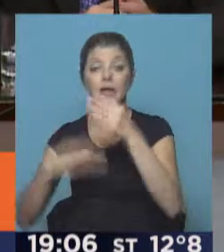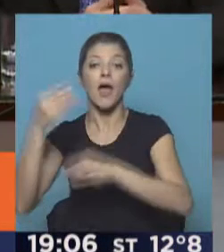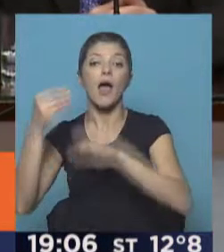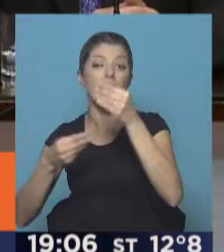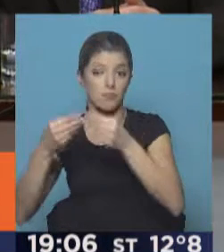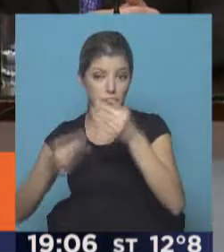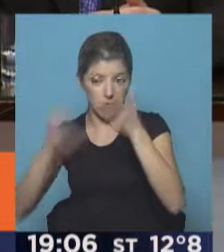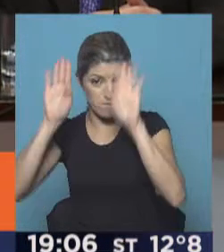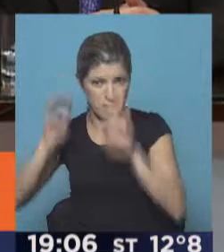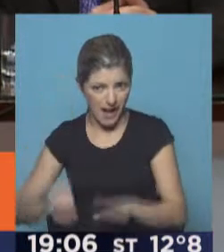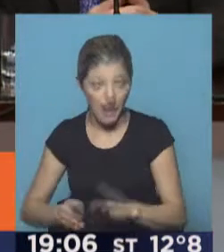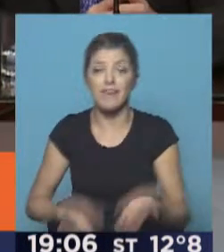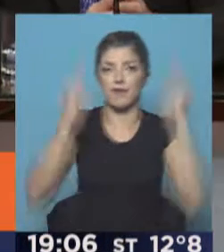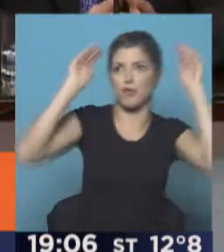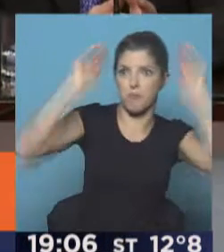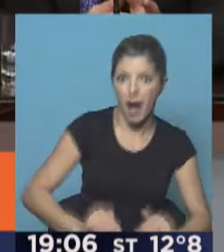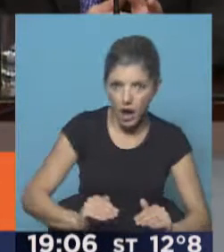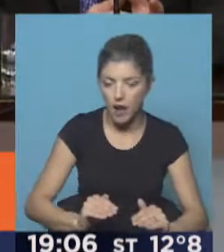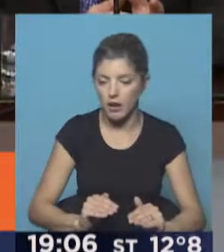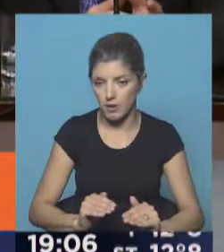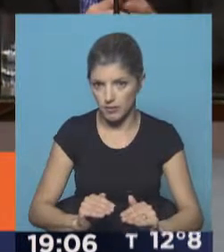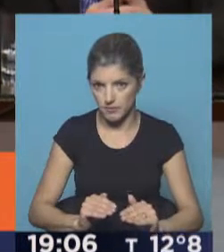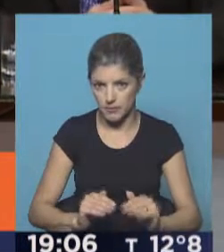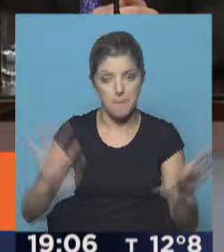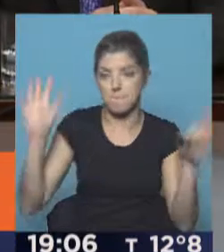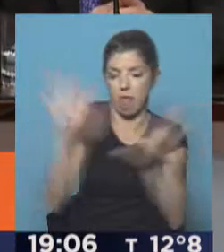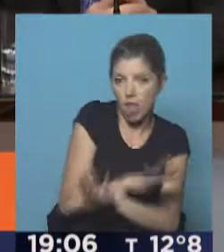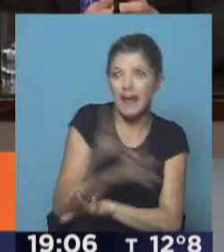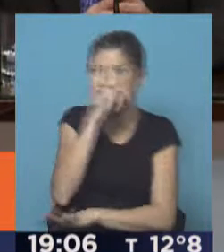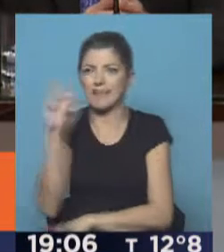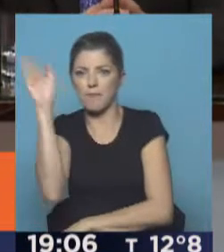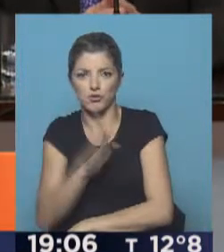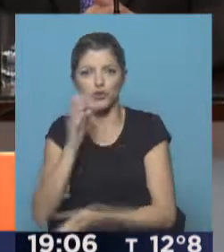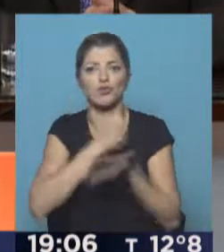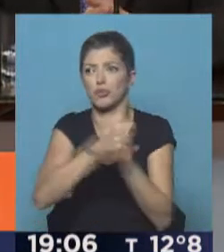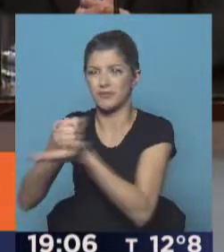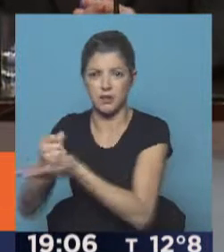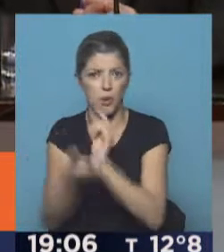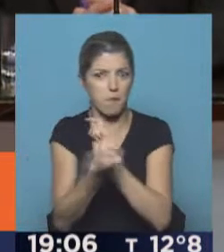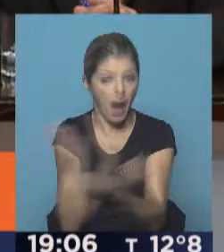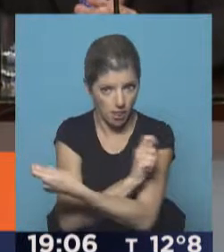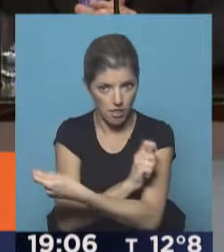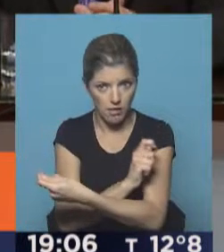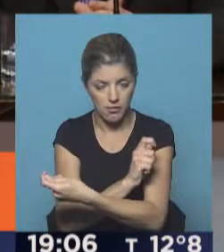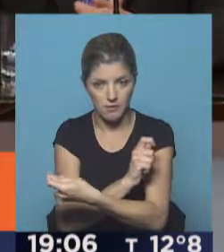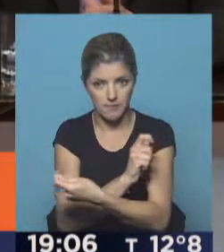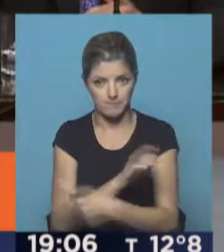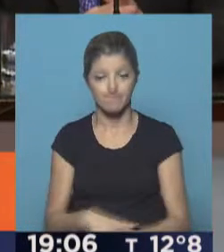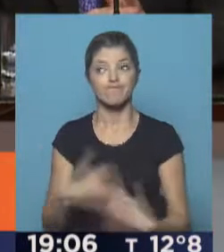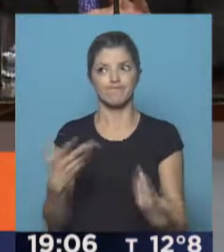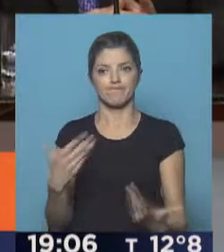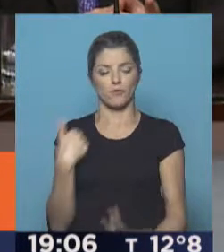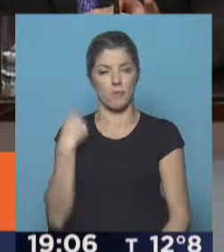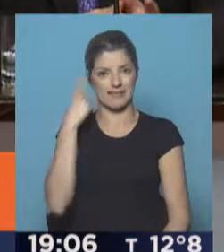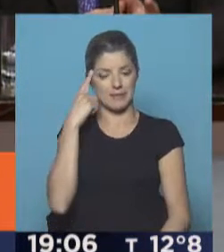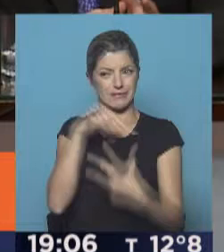otro, bajar la inflación de un día para el otro, corregir el 100% de los subsidios de un día para el otro. Y nosotros consideramos que